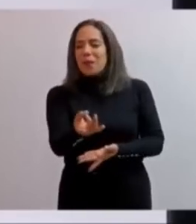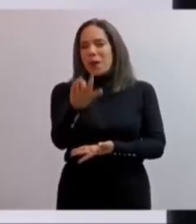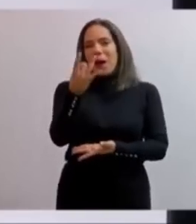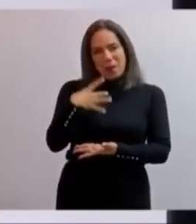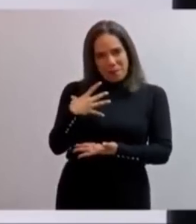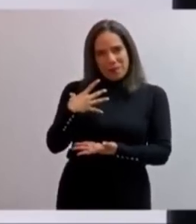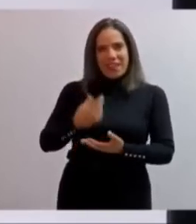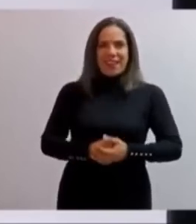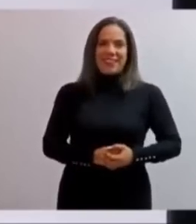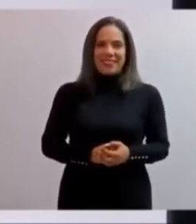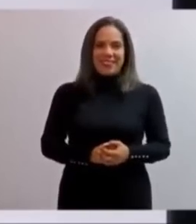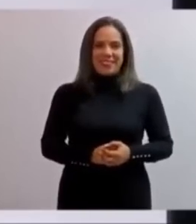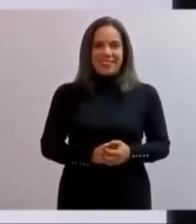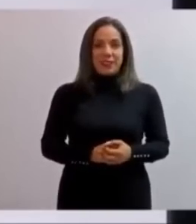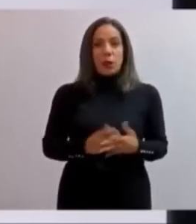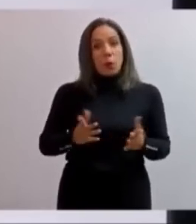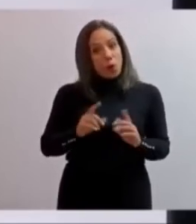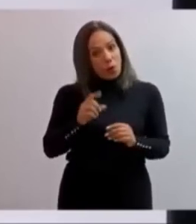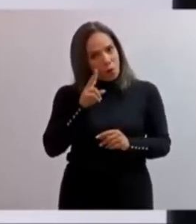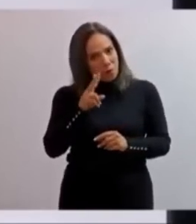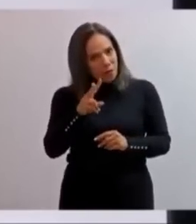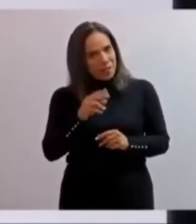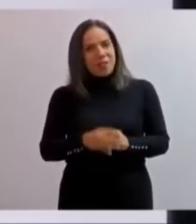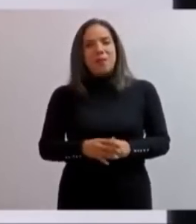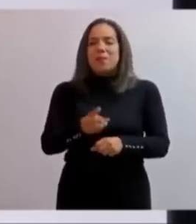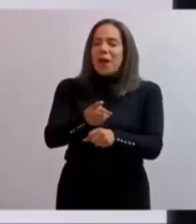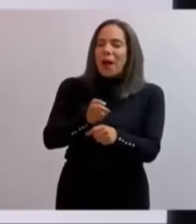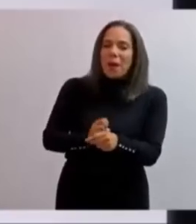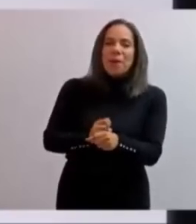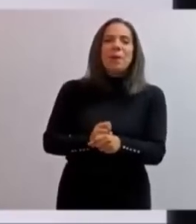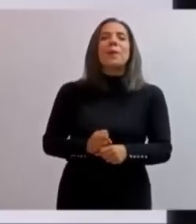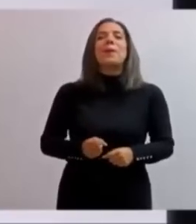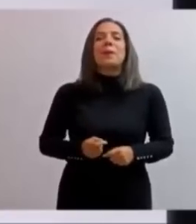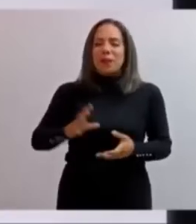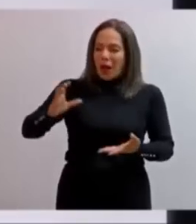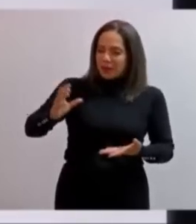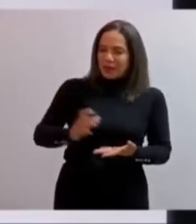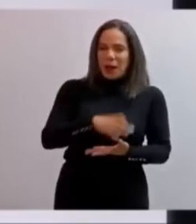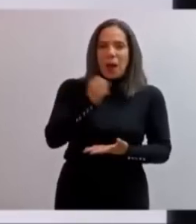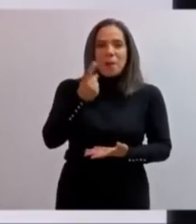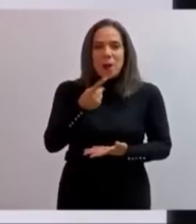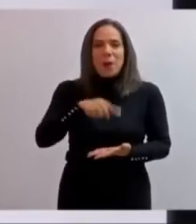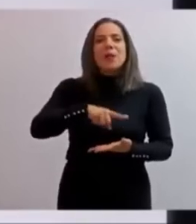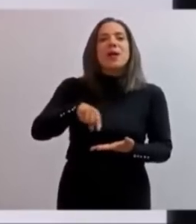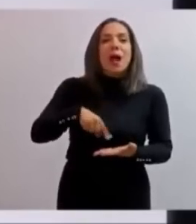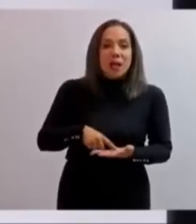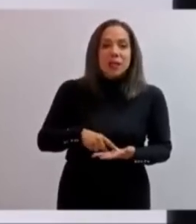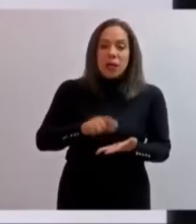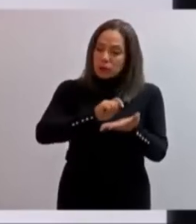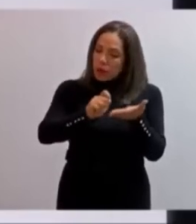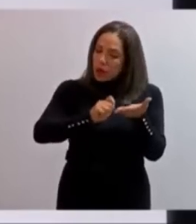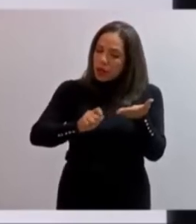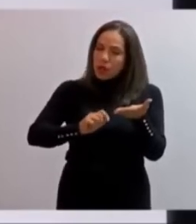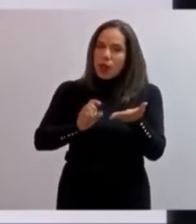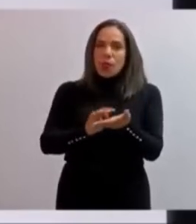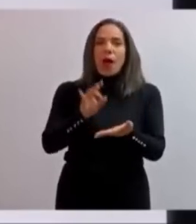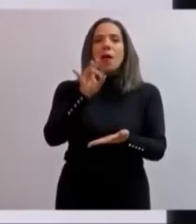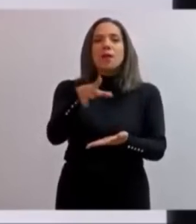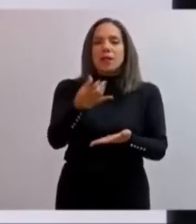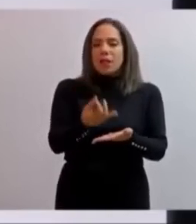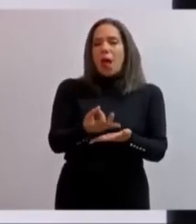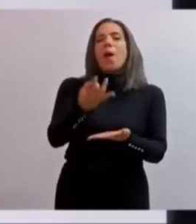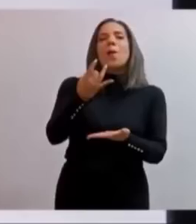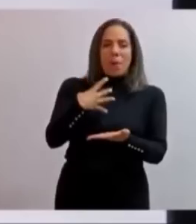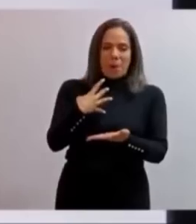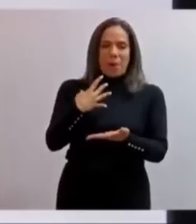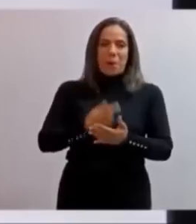formular. Por ello, los invito a aprovechar este espacio de diálogo con el doctor Ángel Díaz Barriga y registrar sus comentarios en el área